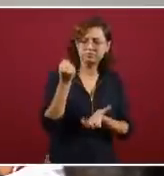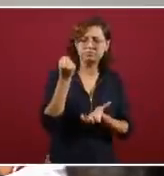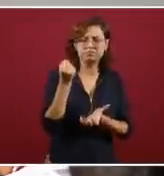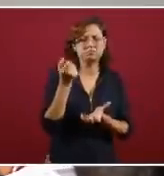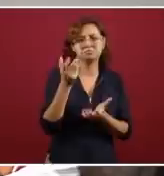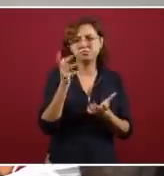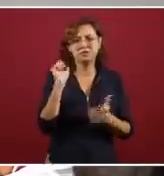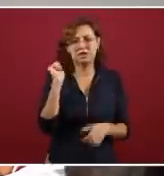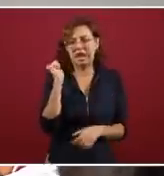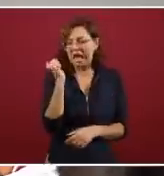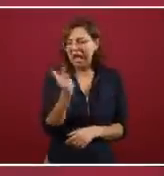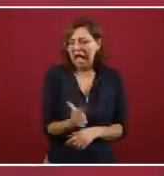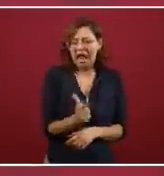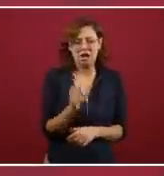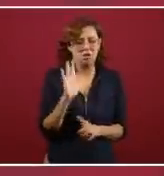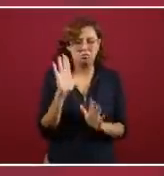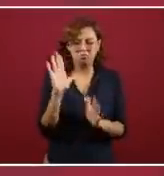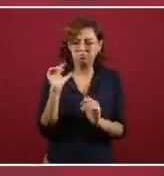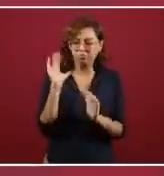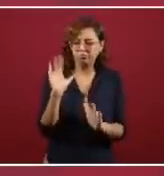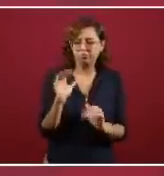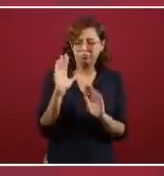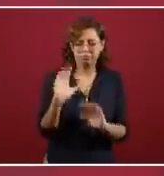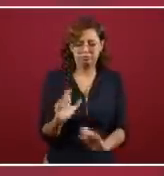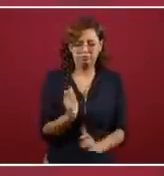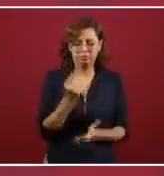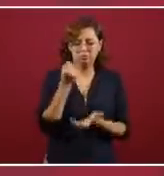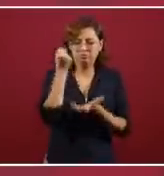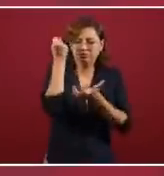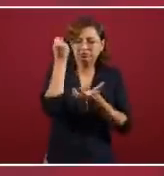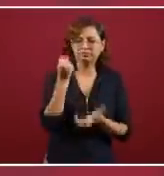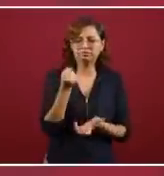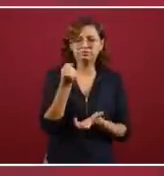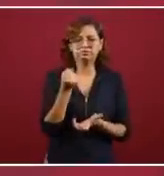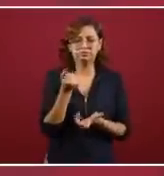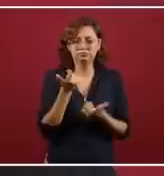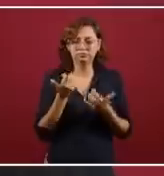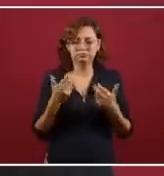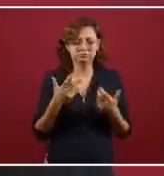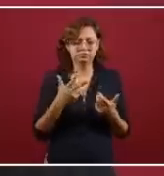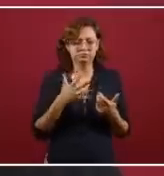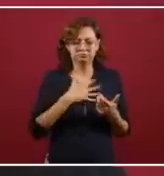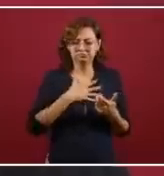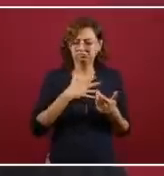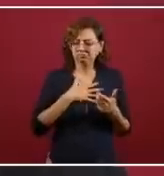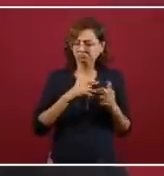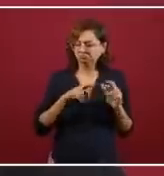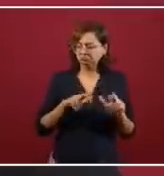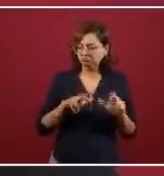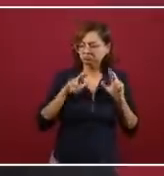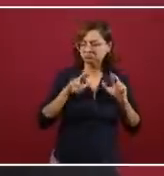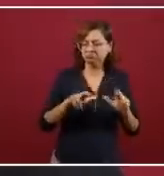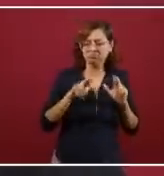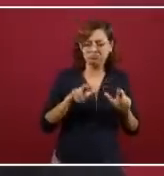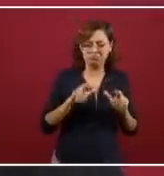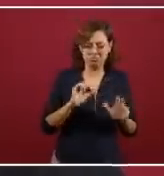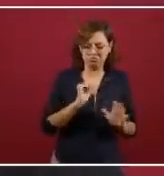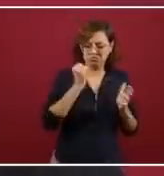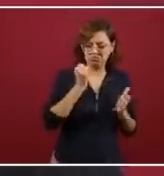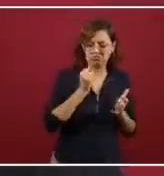un instrumento de ese tipo para distribuir su riqueza con